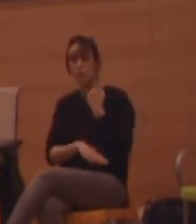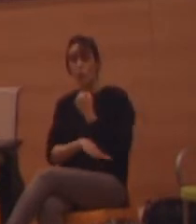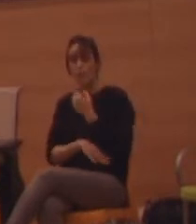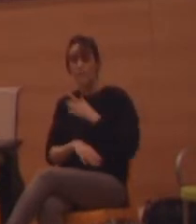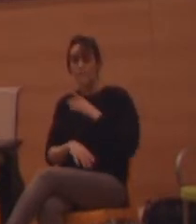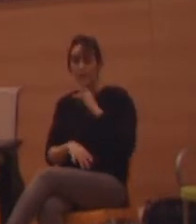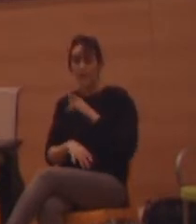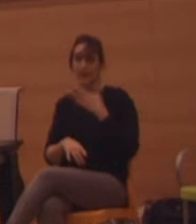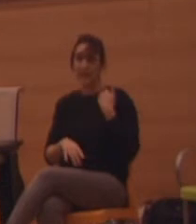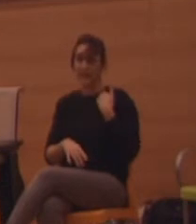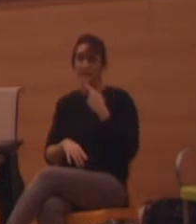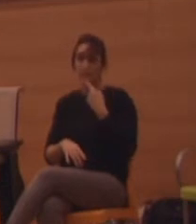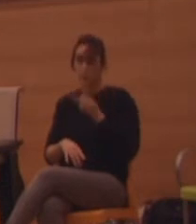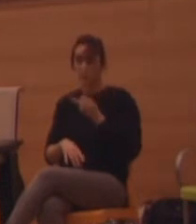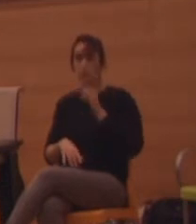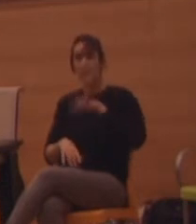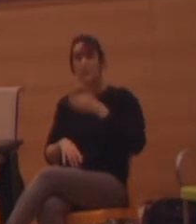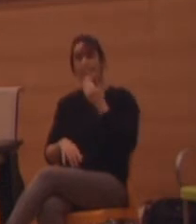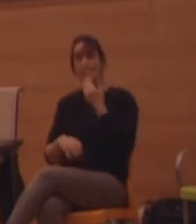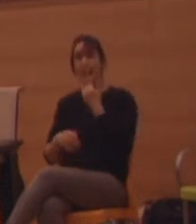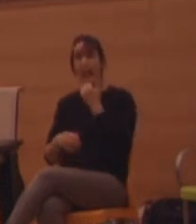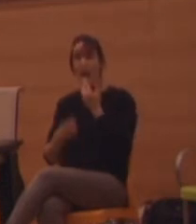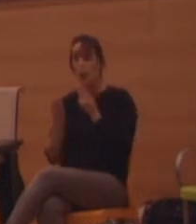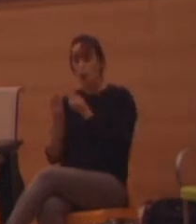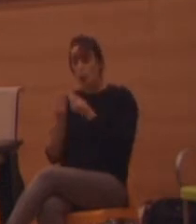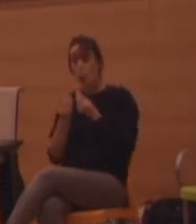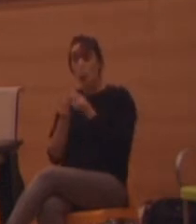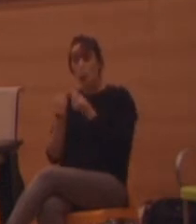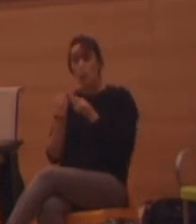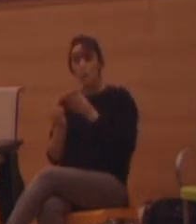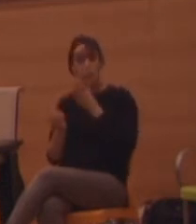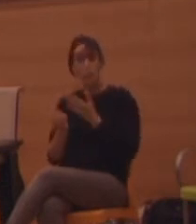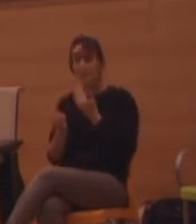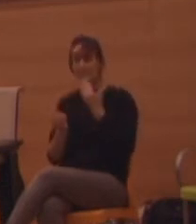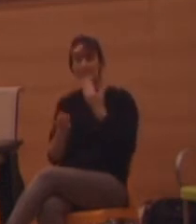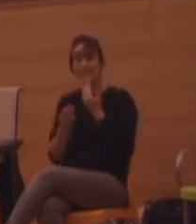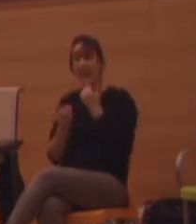Las gangrenas húmedas, que hay que tratarlas rápidamente porque las gangrenas húmedas se nos van a diseminar